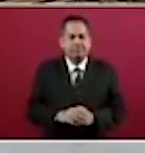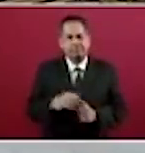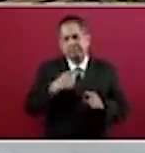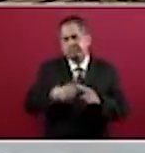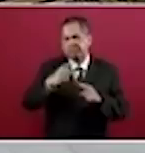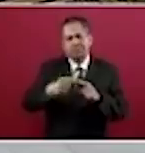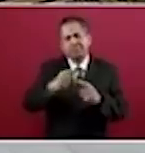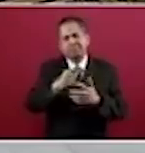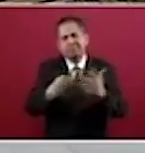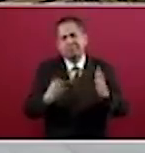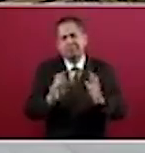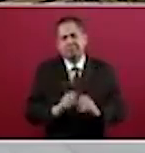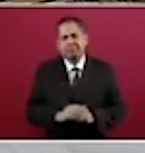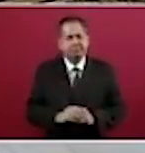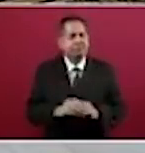otras